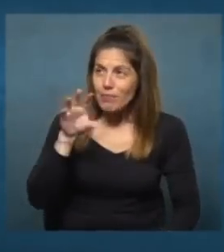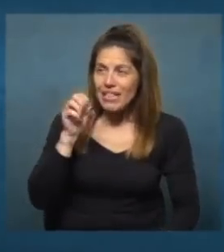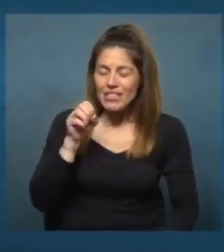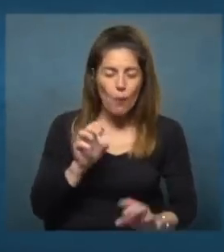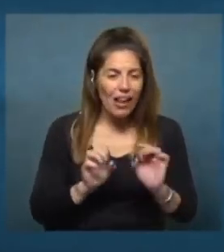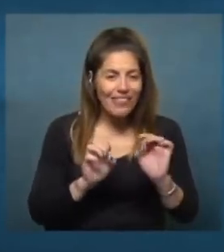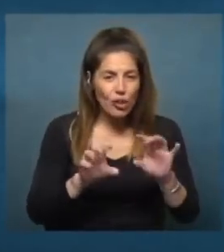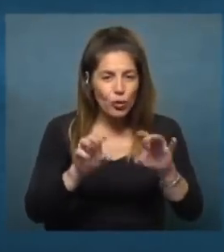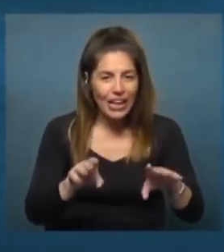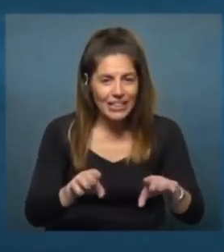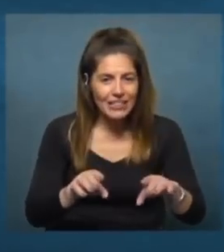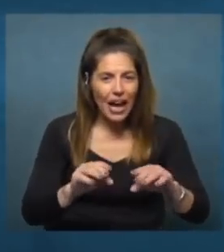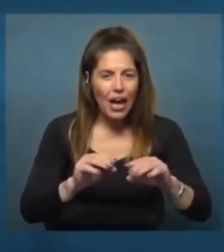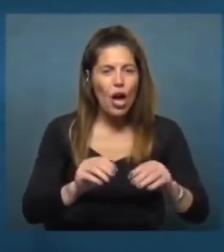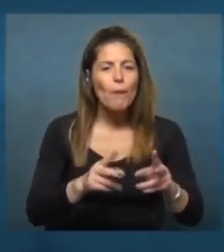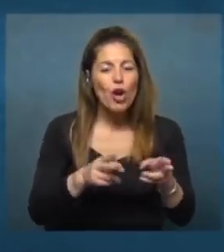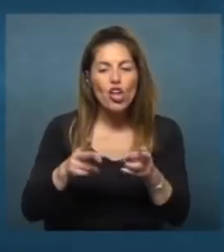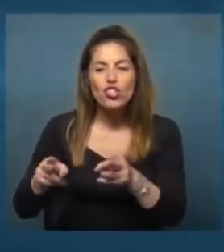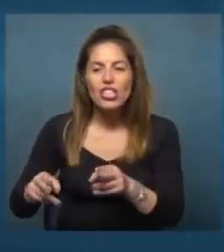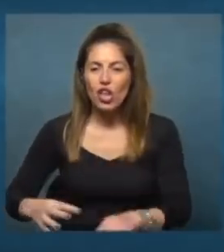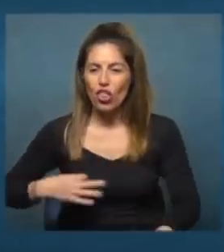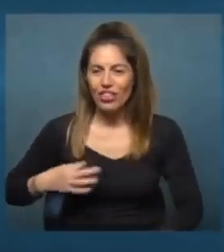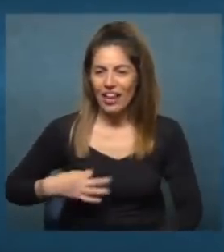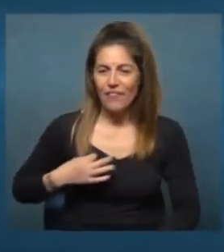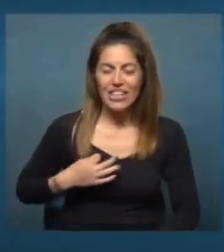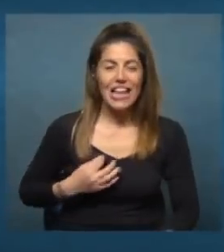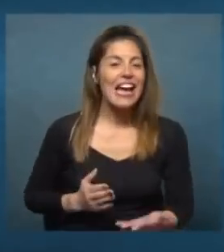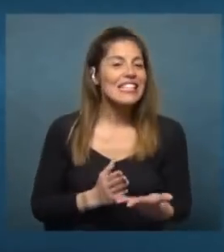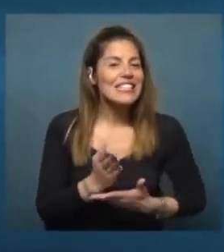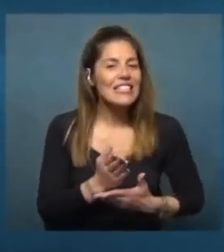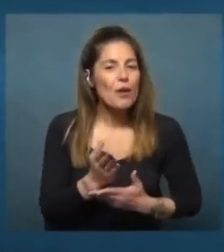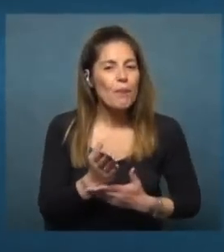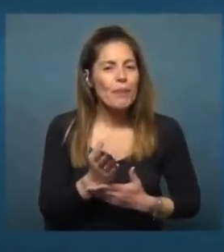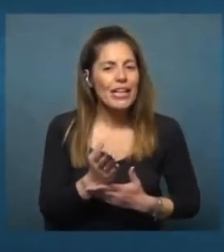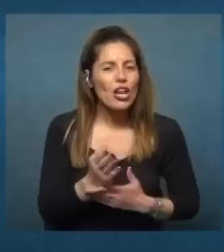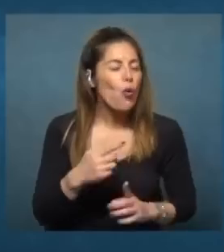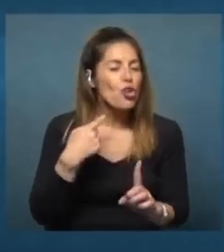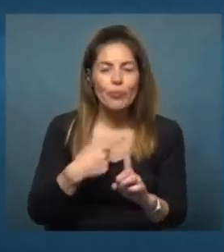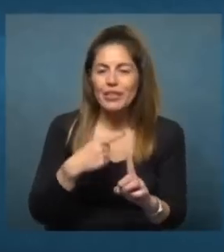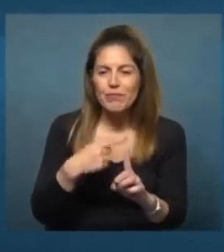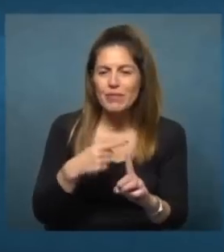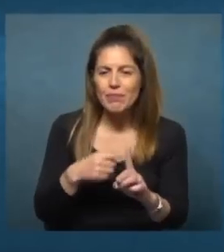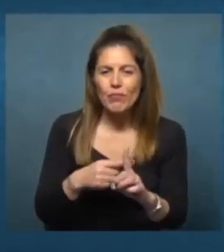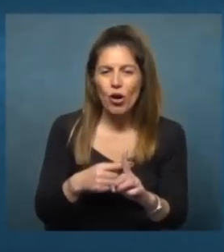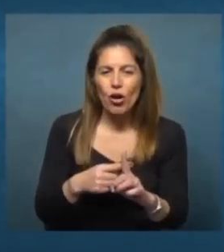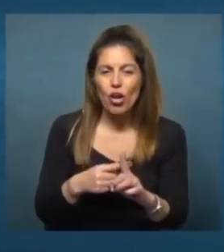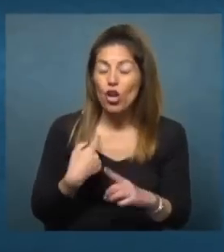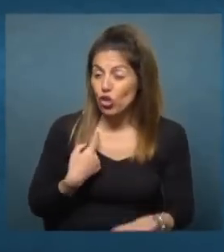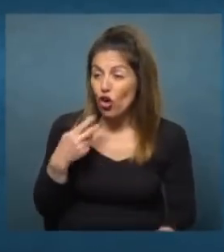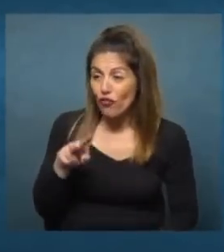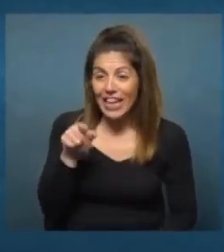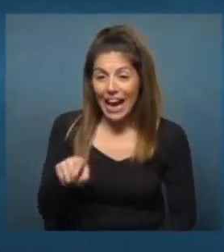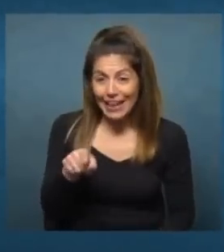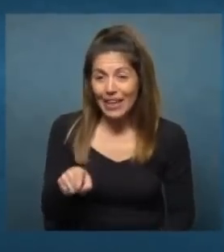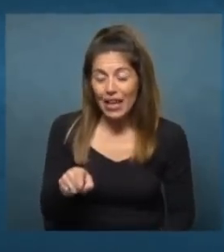de la vida y siempre con un fondo de optimismo increíble yo lo he visto perder cosechas en